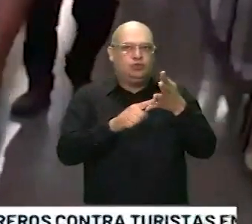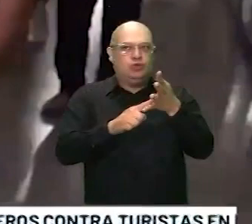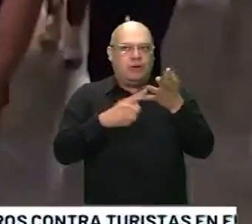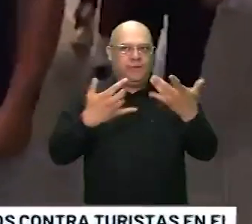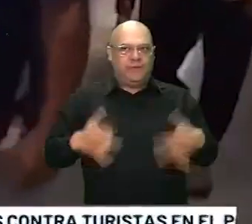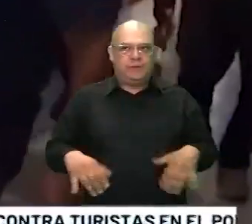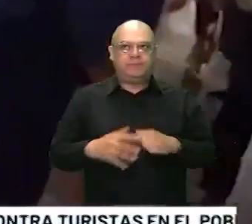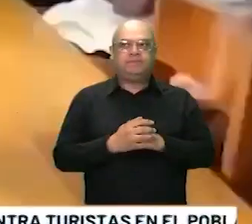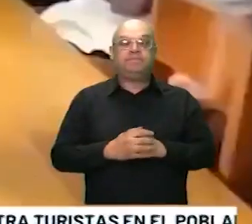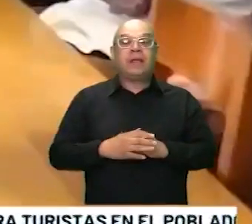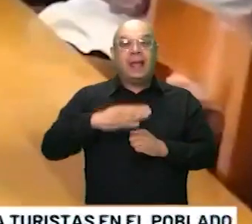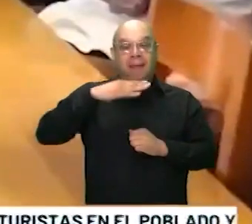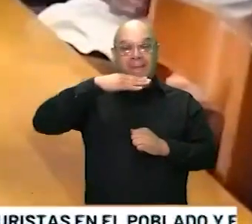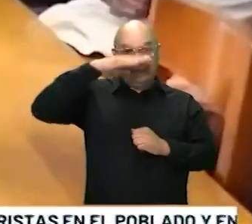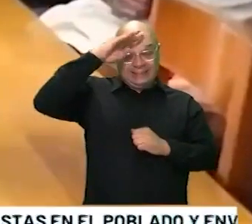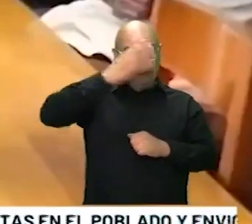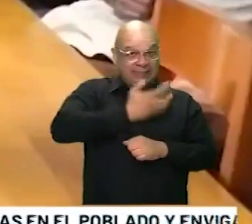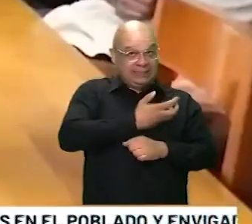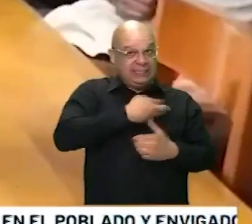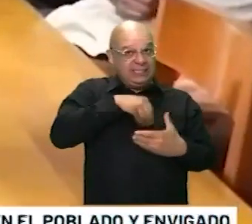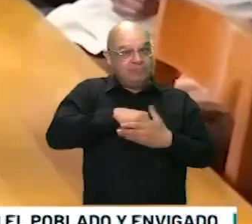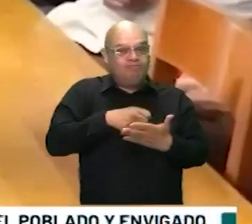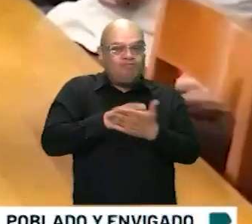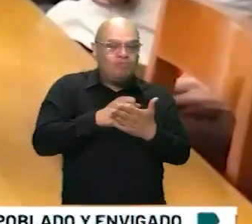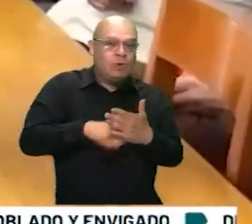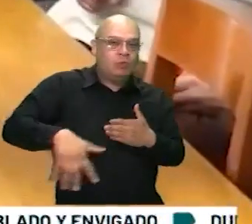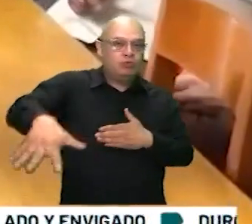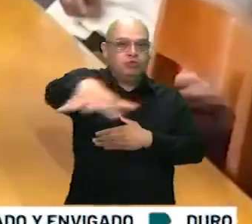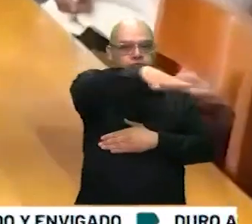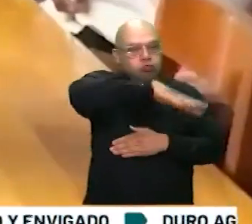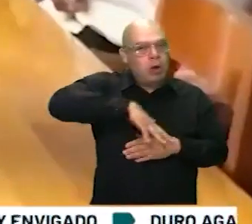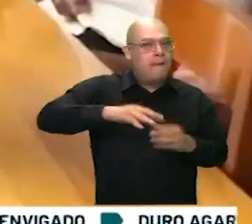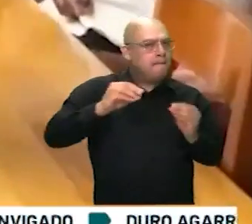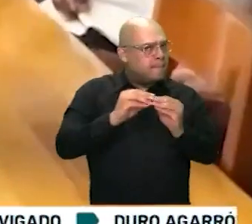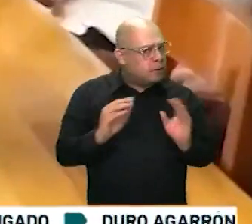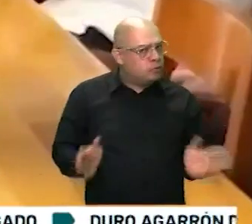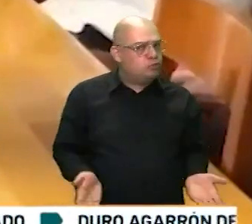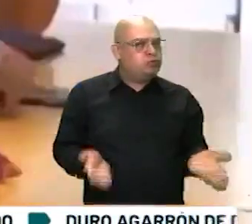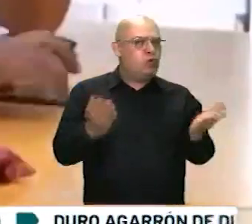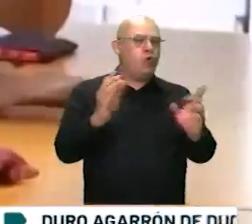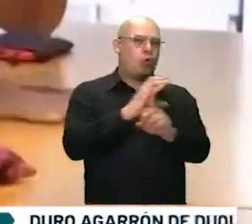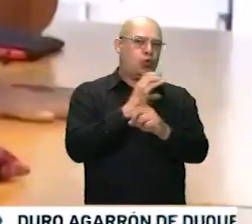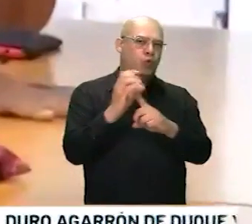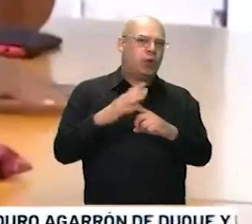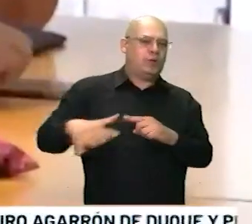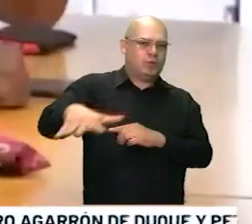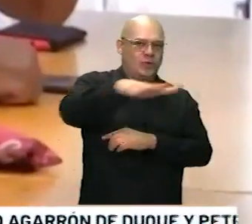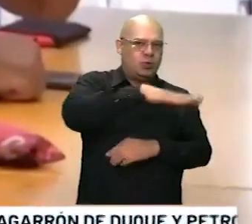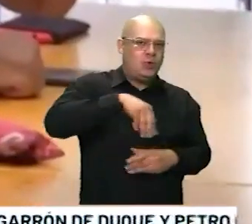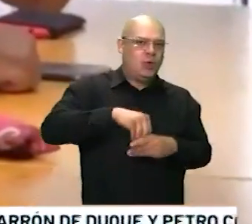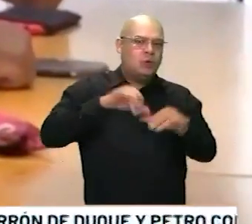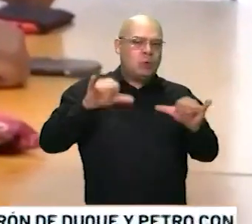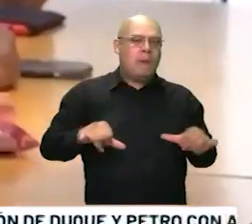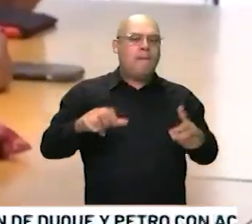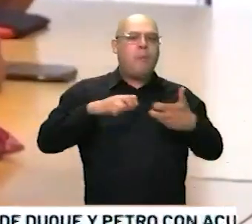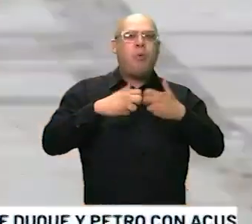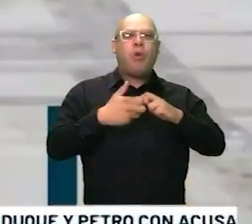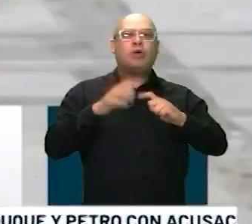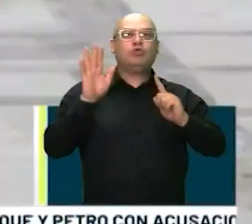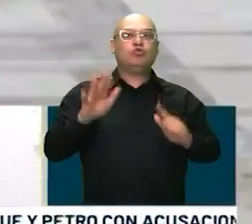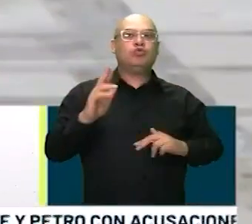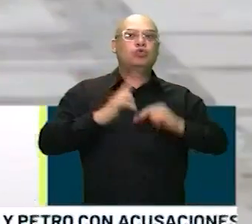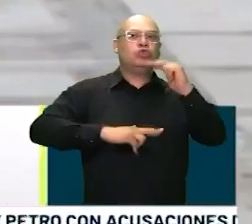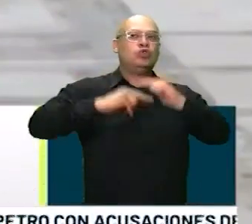Medellín hace un esfuerzo para recuperar este y otros espacios culturales de la ciudad con graves problemas en su infraestructura